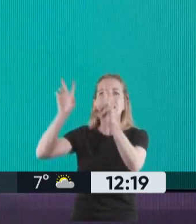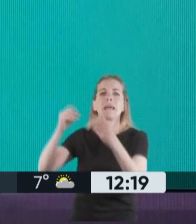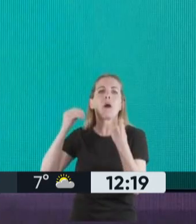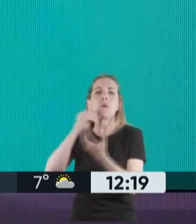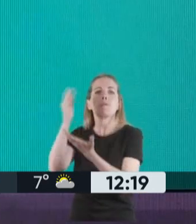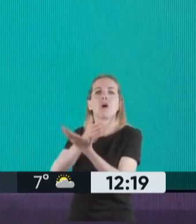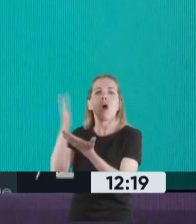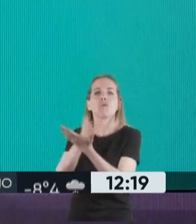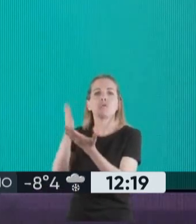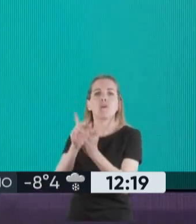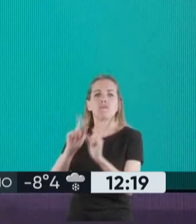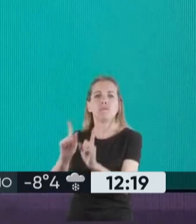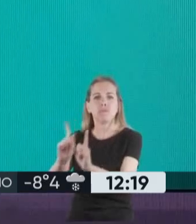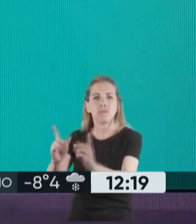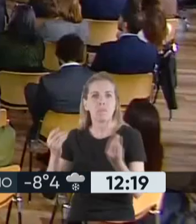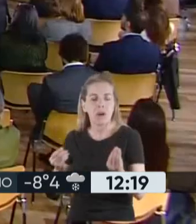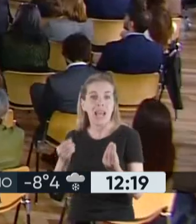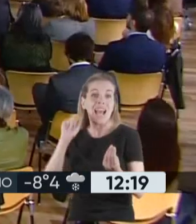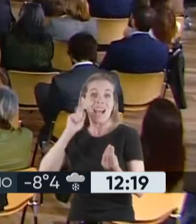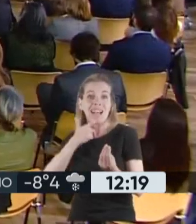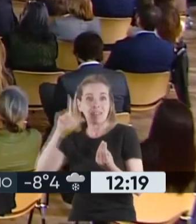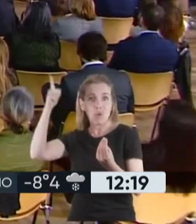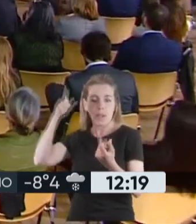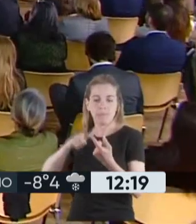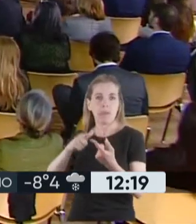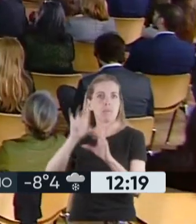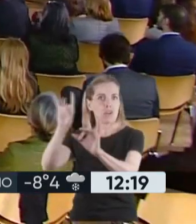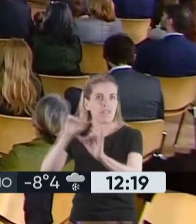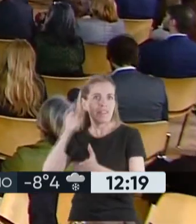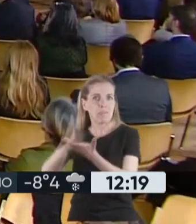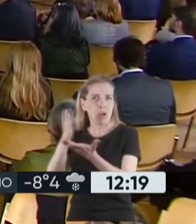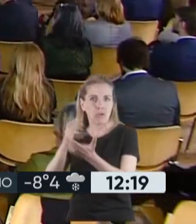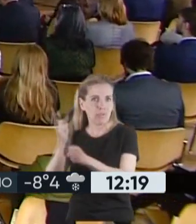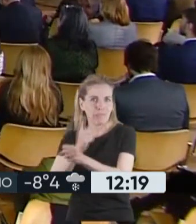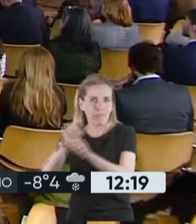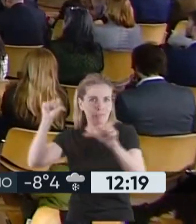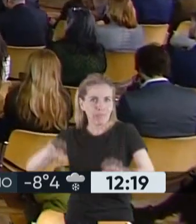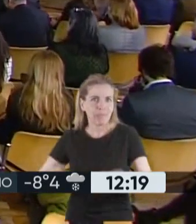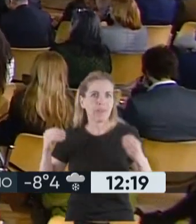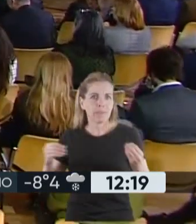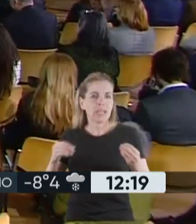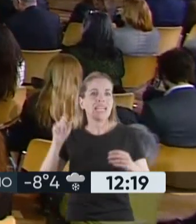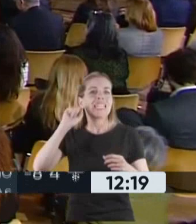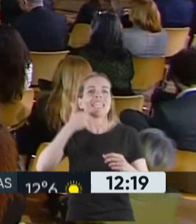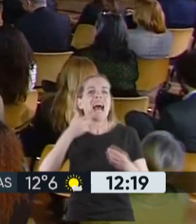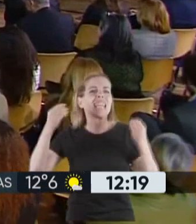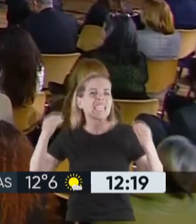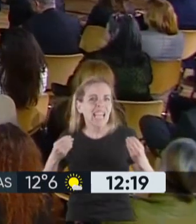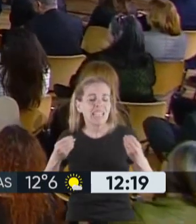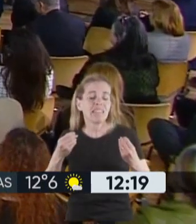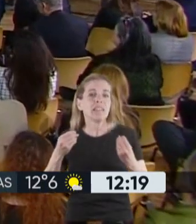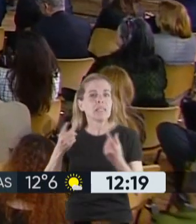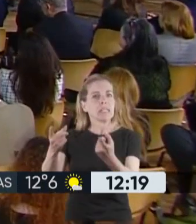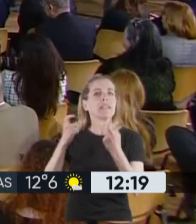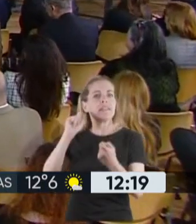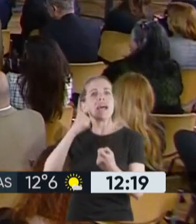porque sin gas era muy difícil. El gas, que es un hidrocarburo,